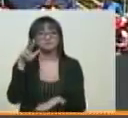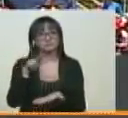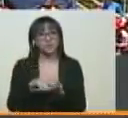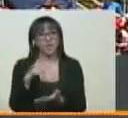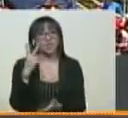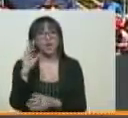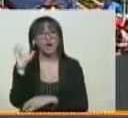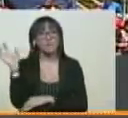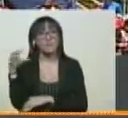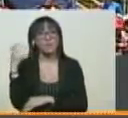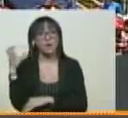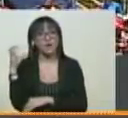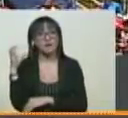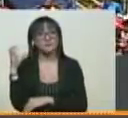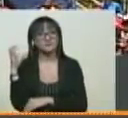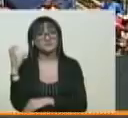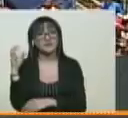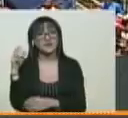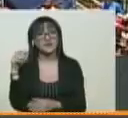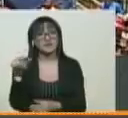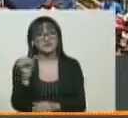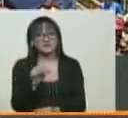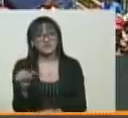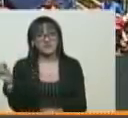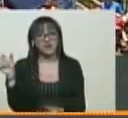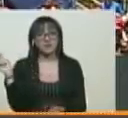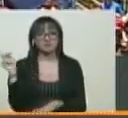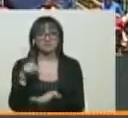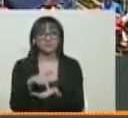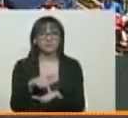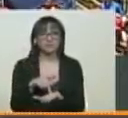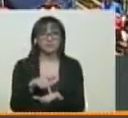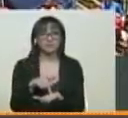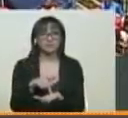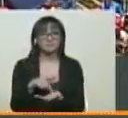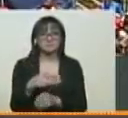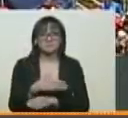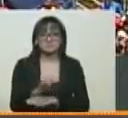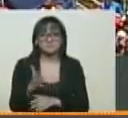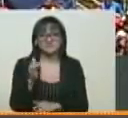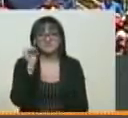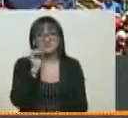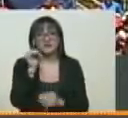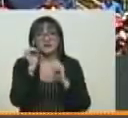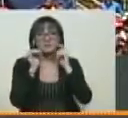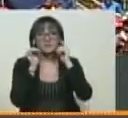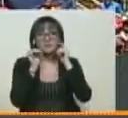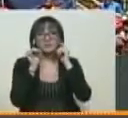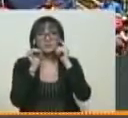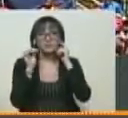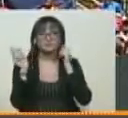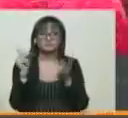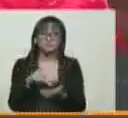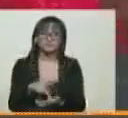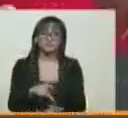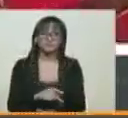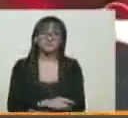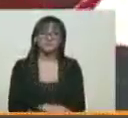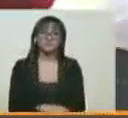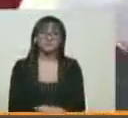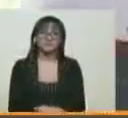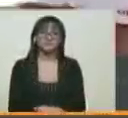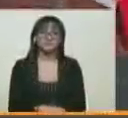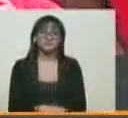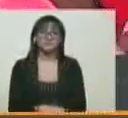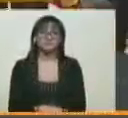dos ambulancias que lleguen esta misma semana. A más tardar el sábado deben estar aquí.